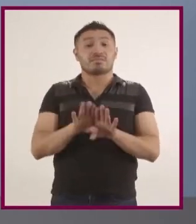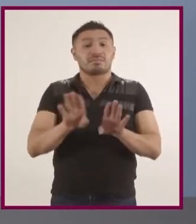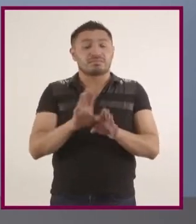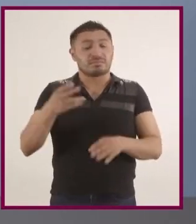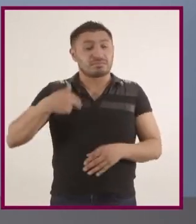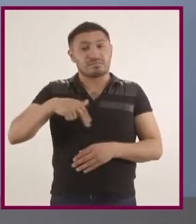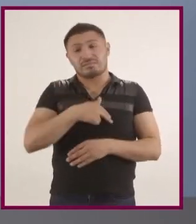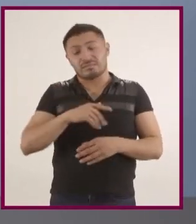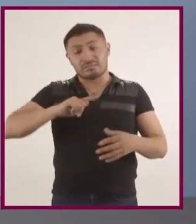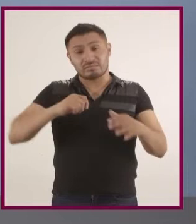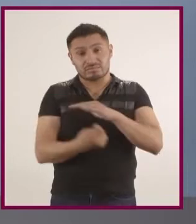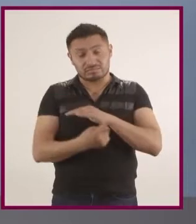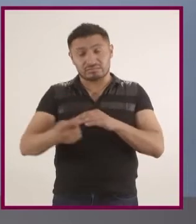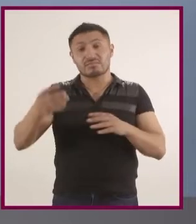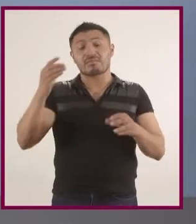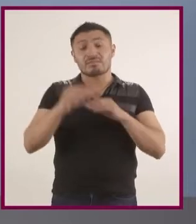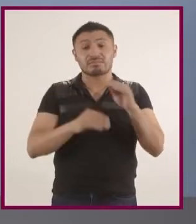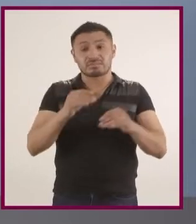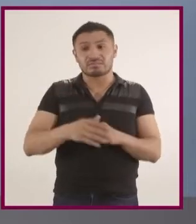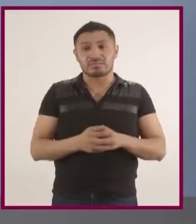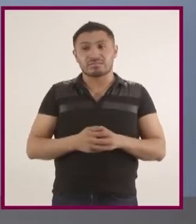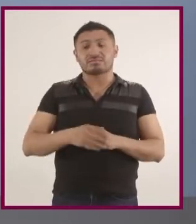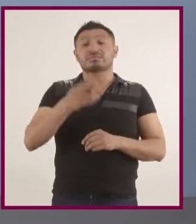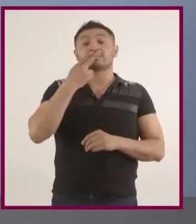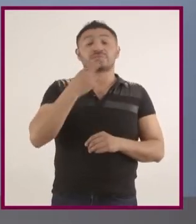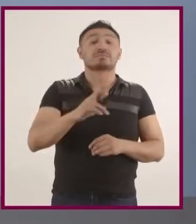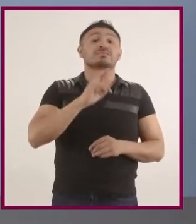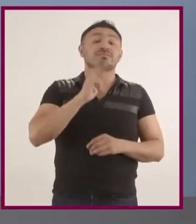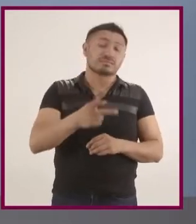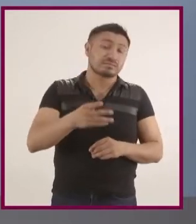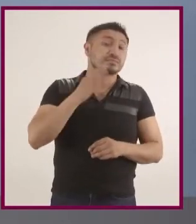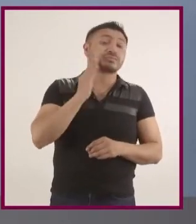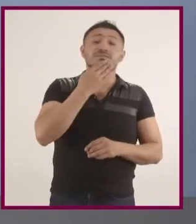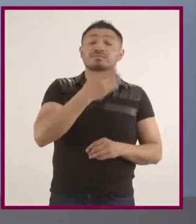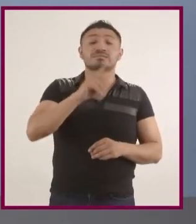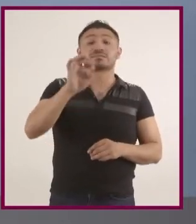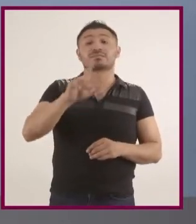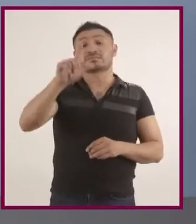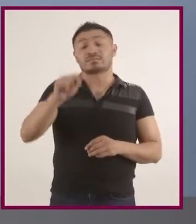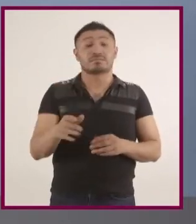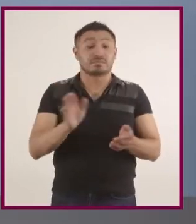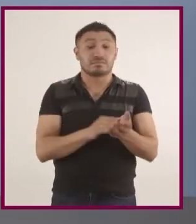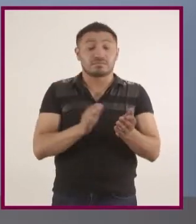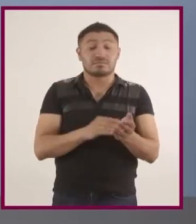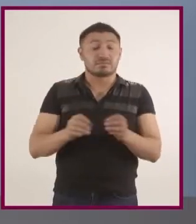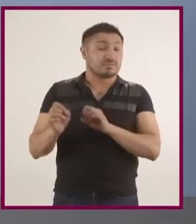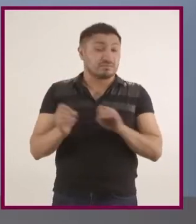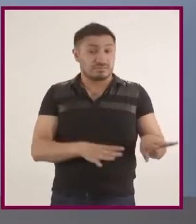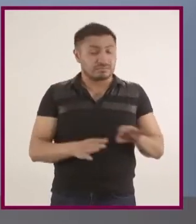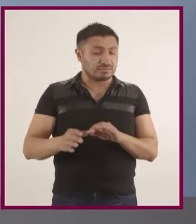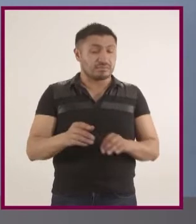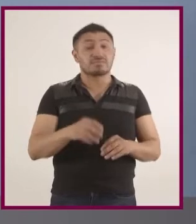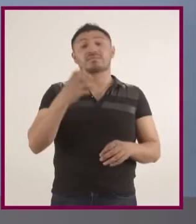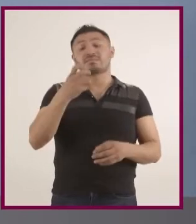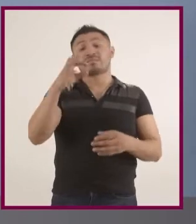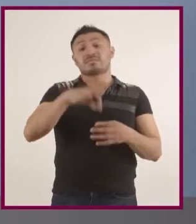que fabricaremos en la tecnología de hoy USA mejor servilletas de tela en lugar de papel esto podría ahorrar millones de kilos diarios de papel